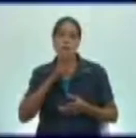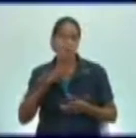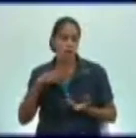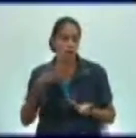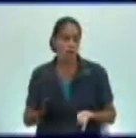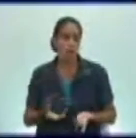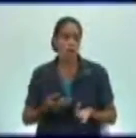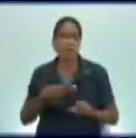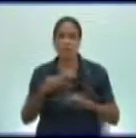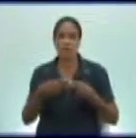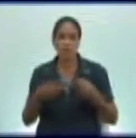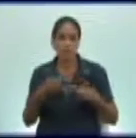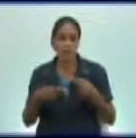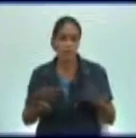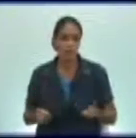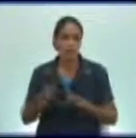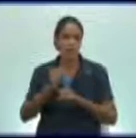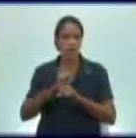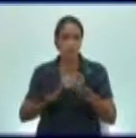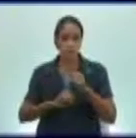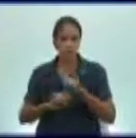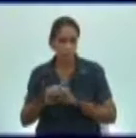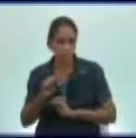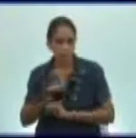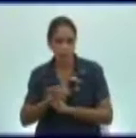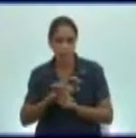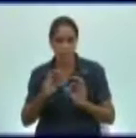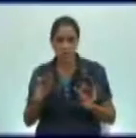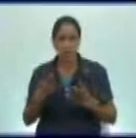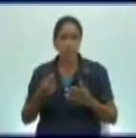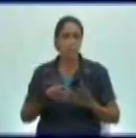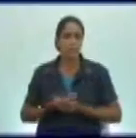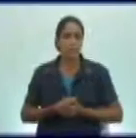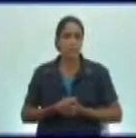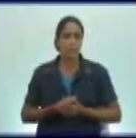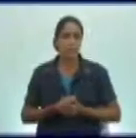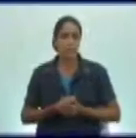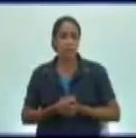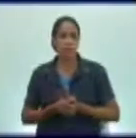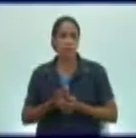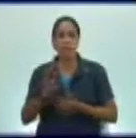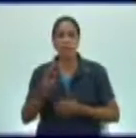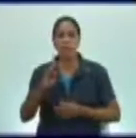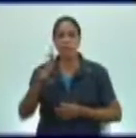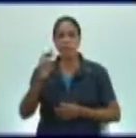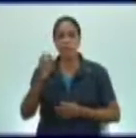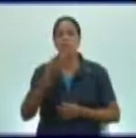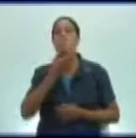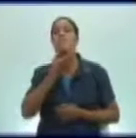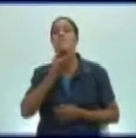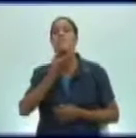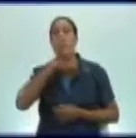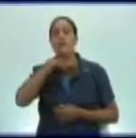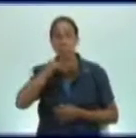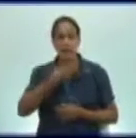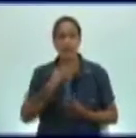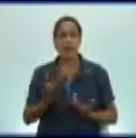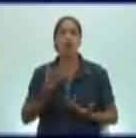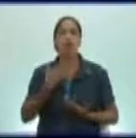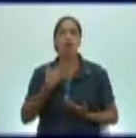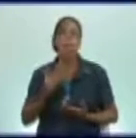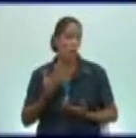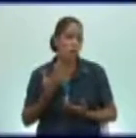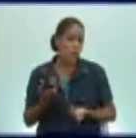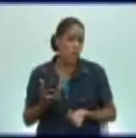se realiza mediante estructuras especializadas como las branquias. Y en otros, como la lombriz de